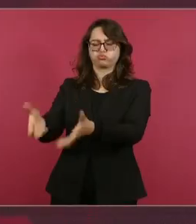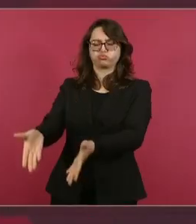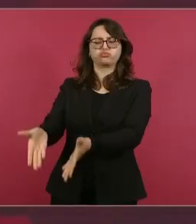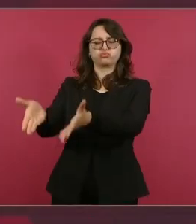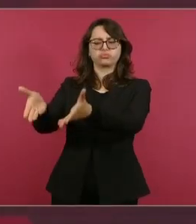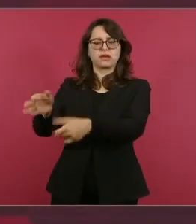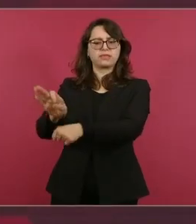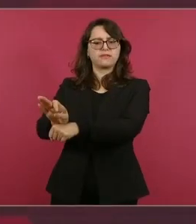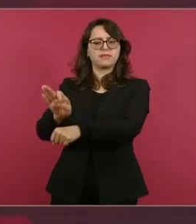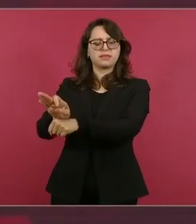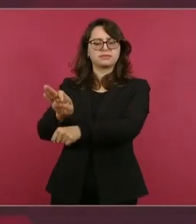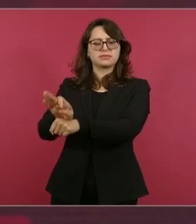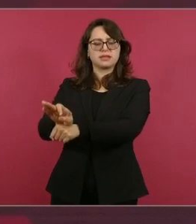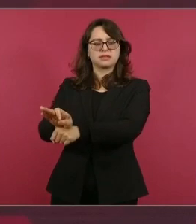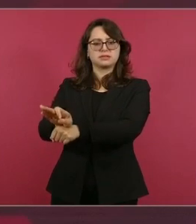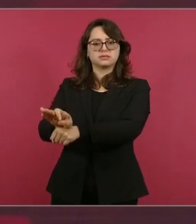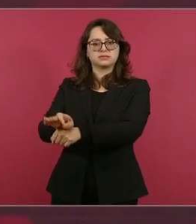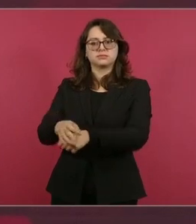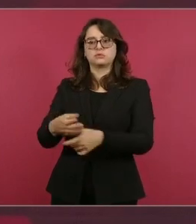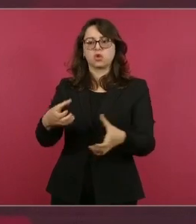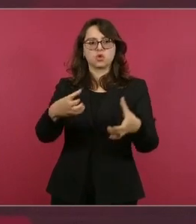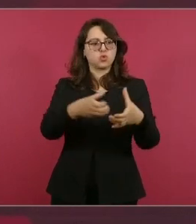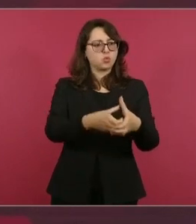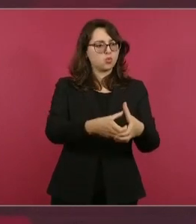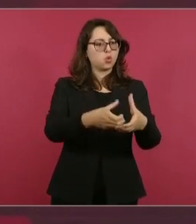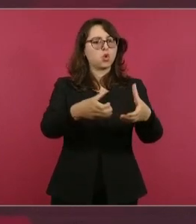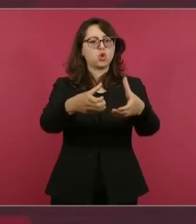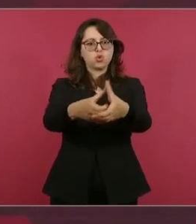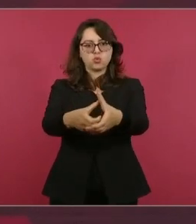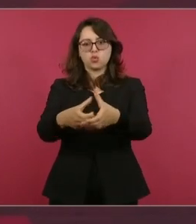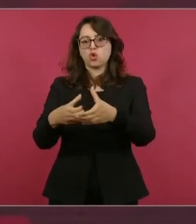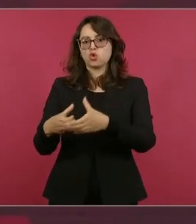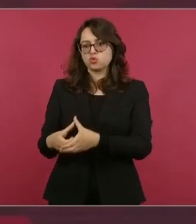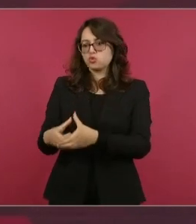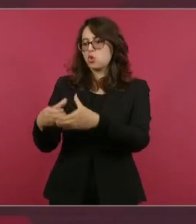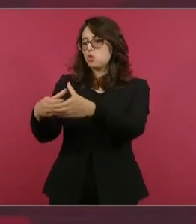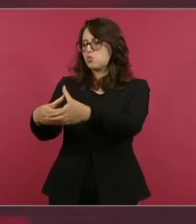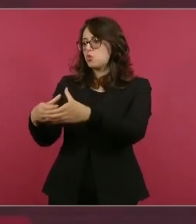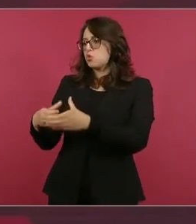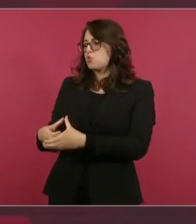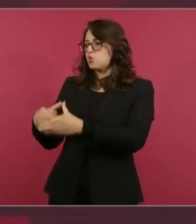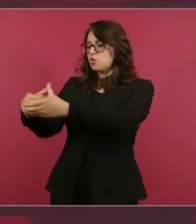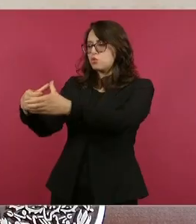luego ya se empezaron a formar grupos y